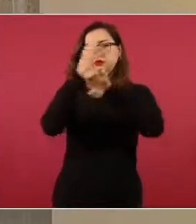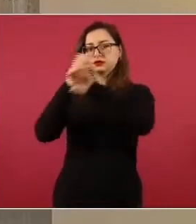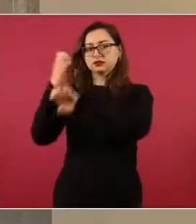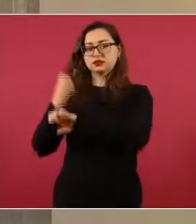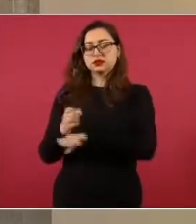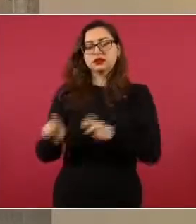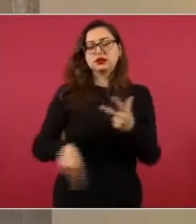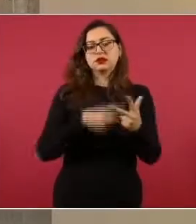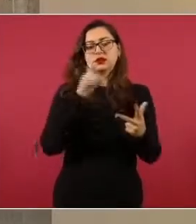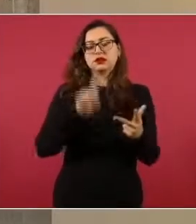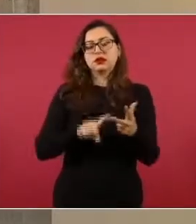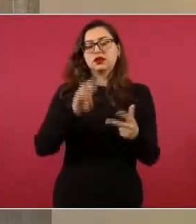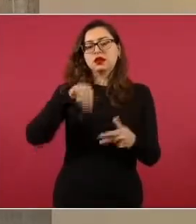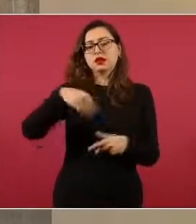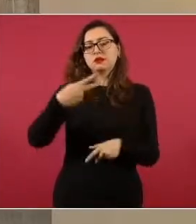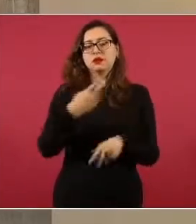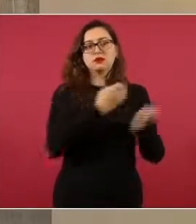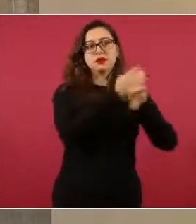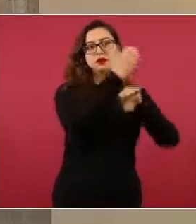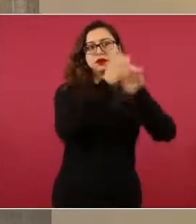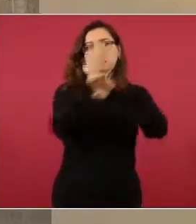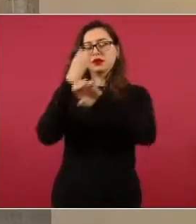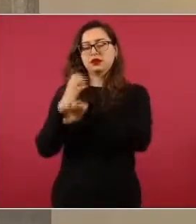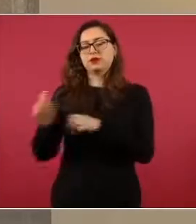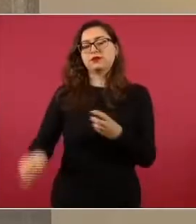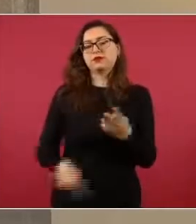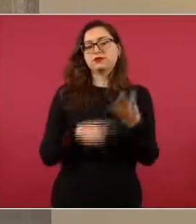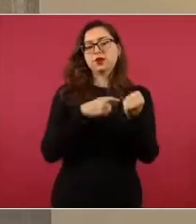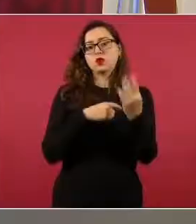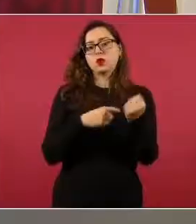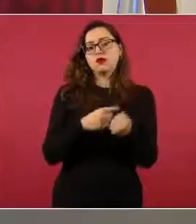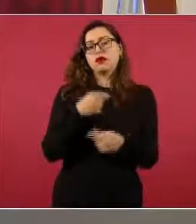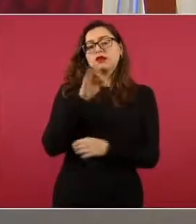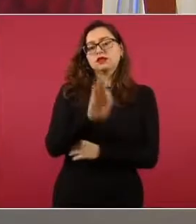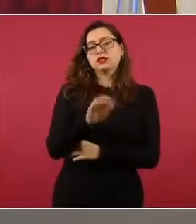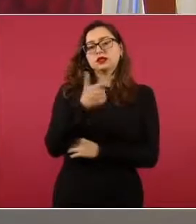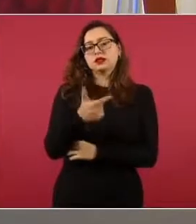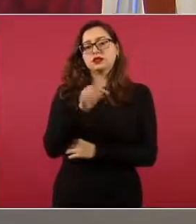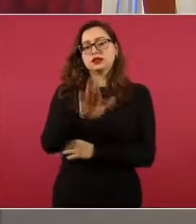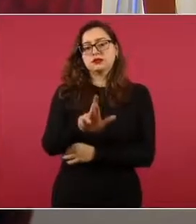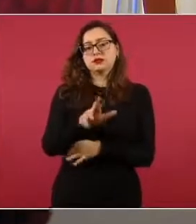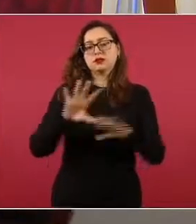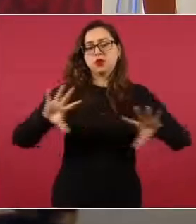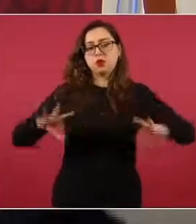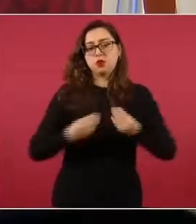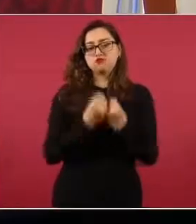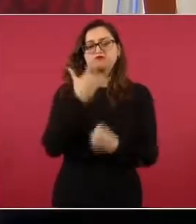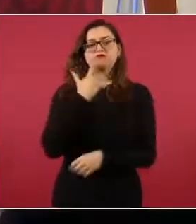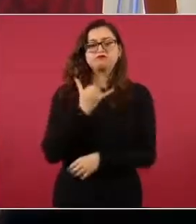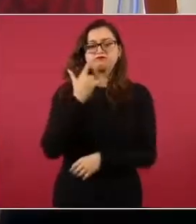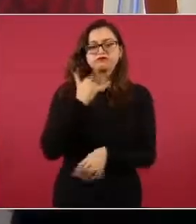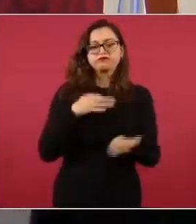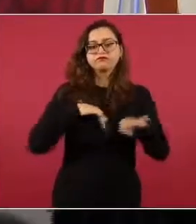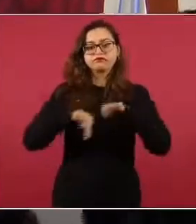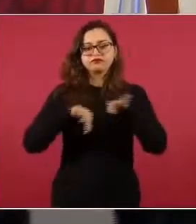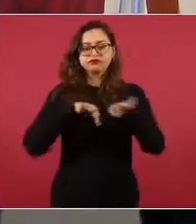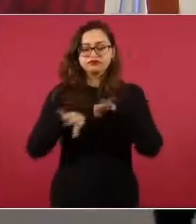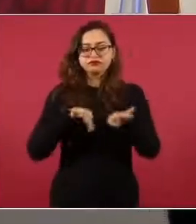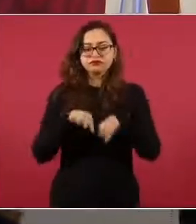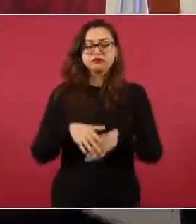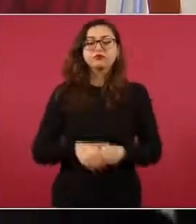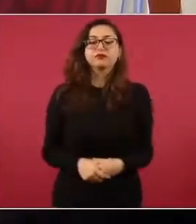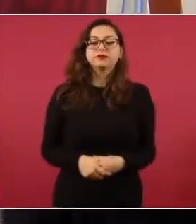las fiscalías de los estados y la Fiscalía General de la República. Siguiente.